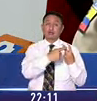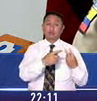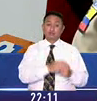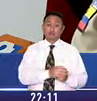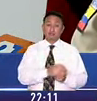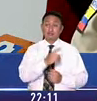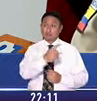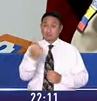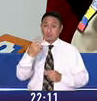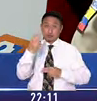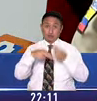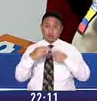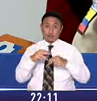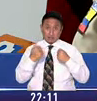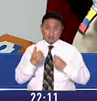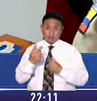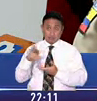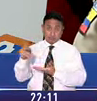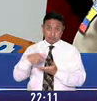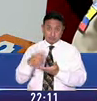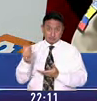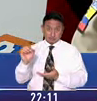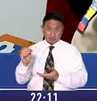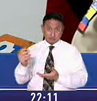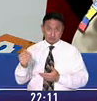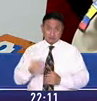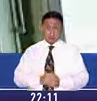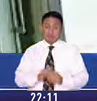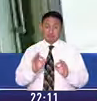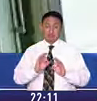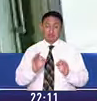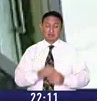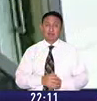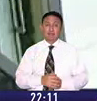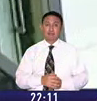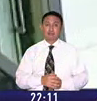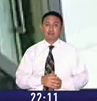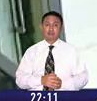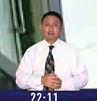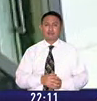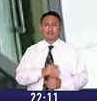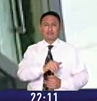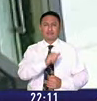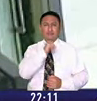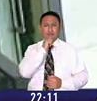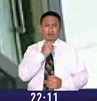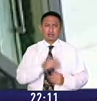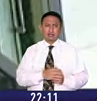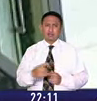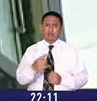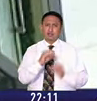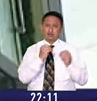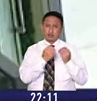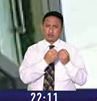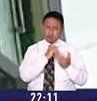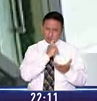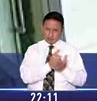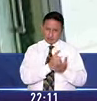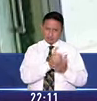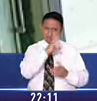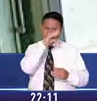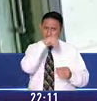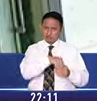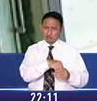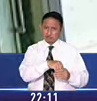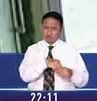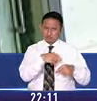habían cometido todavía el hecho. Queda todavía determinar si eran parte de una banda dedicada al delito